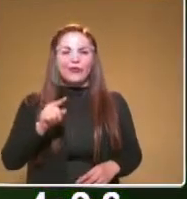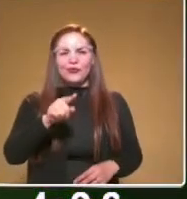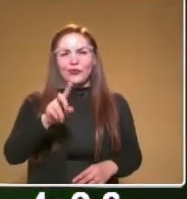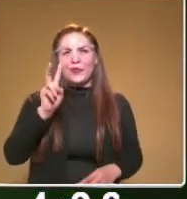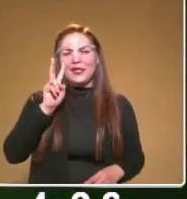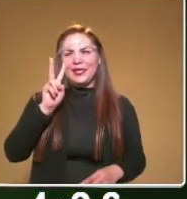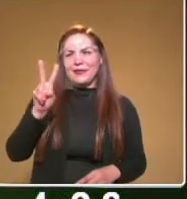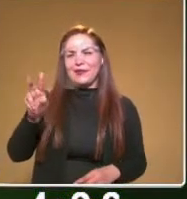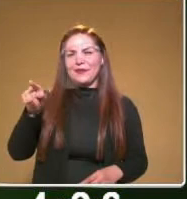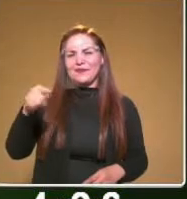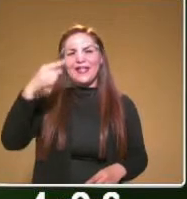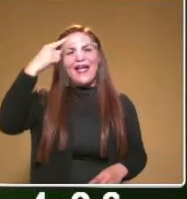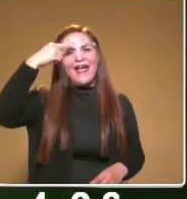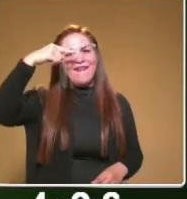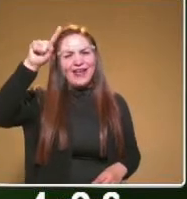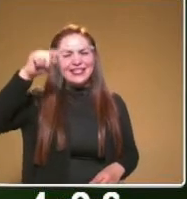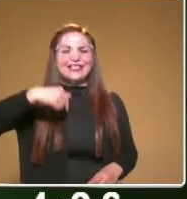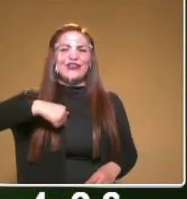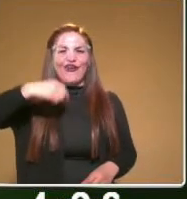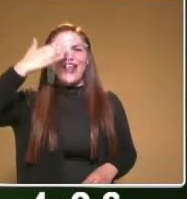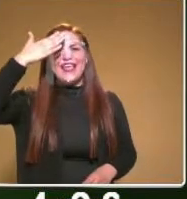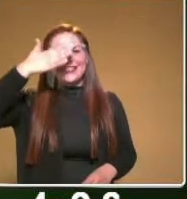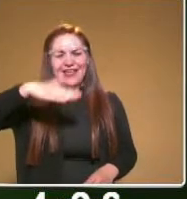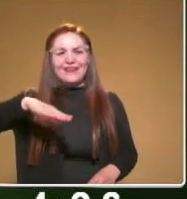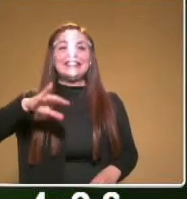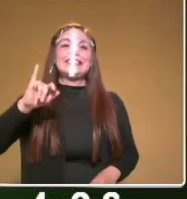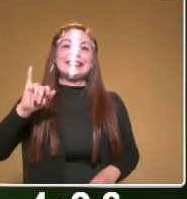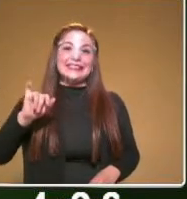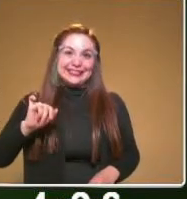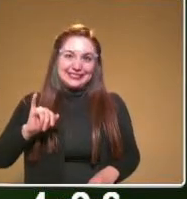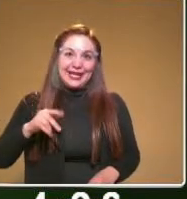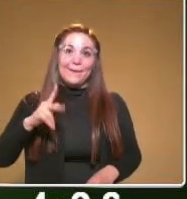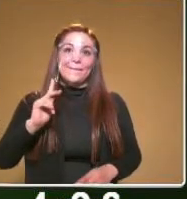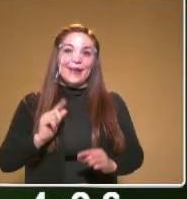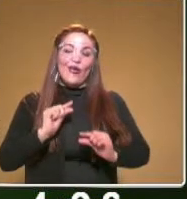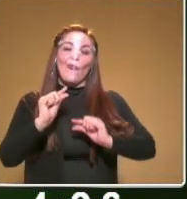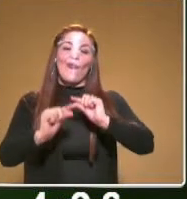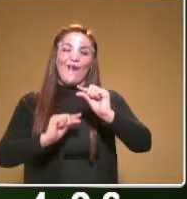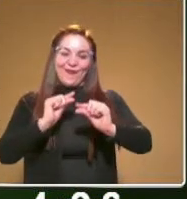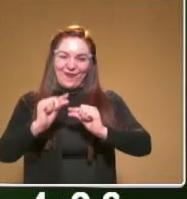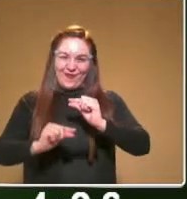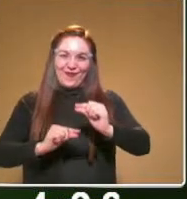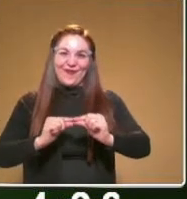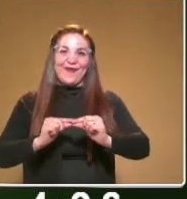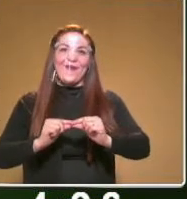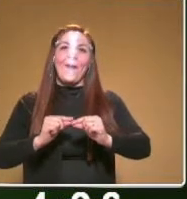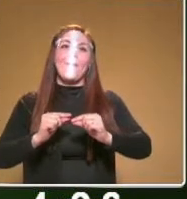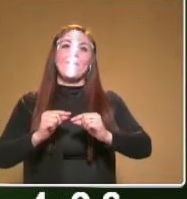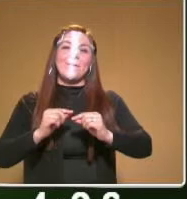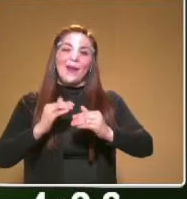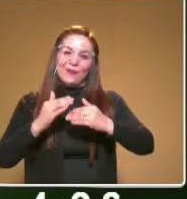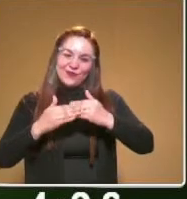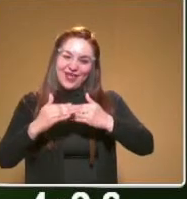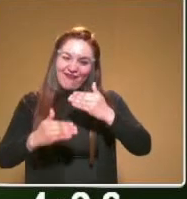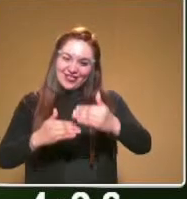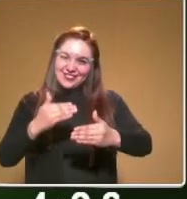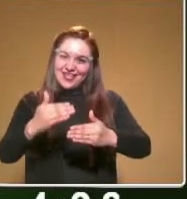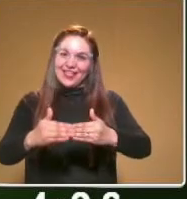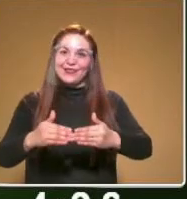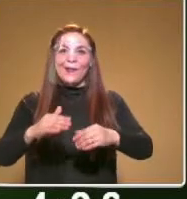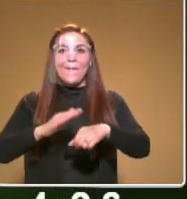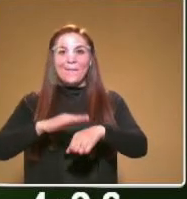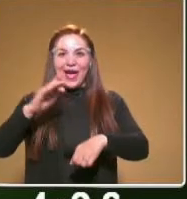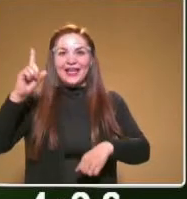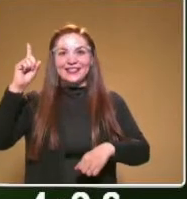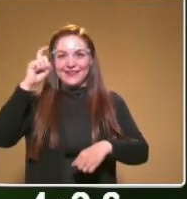ay, pero eso está bien fácil, ya lo sabía. Bueno, lo que pasa es que vamos a ir avanzando, ya sabes que se avanza en el grado de complejidad o dificultad. Y bueno,